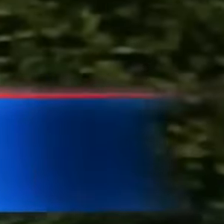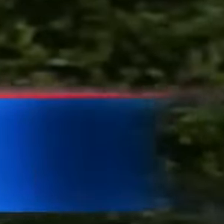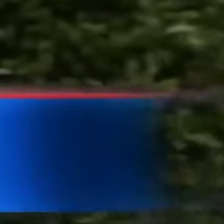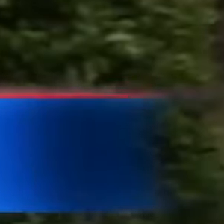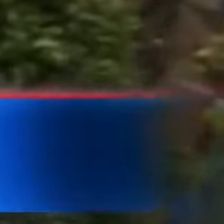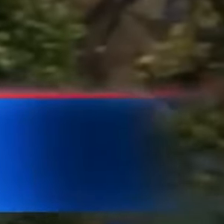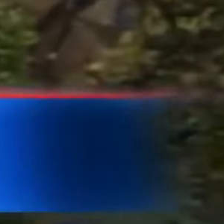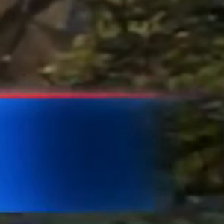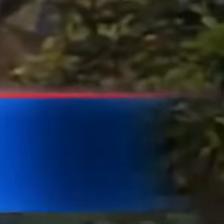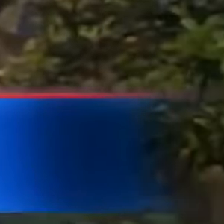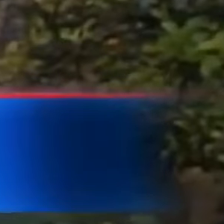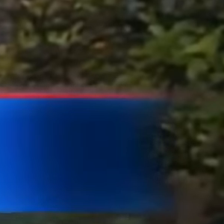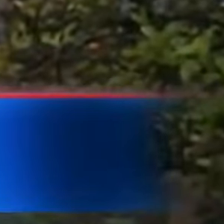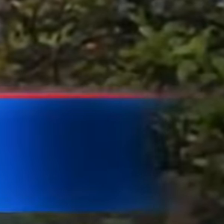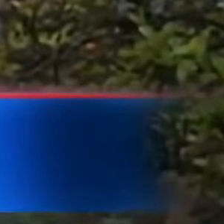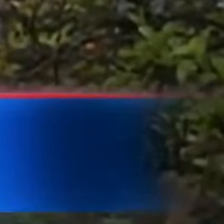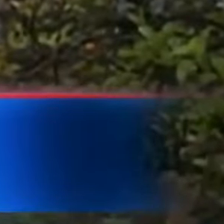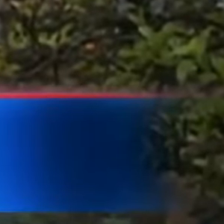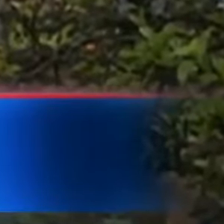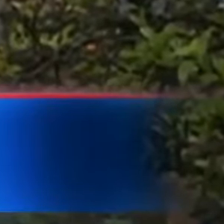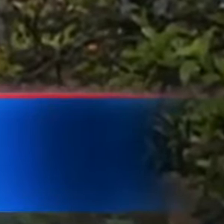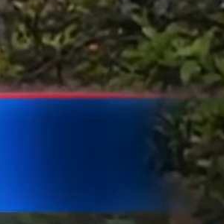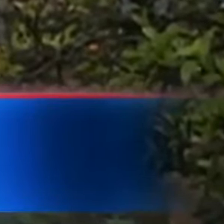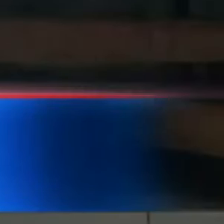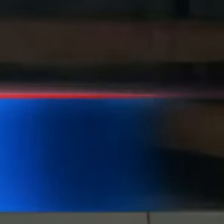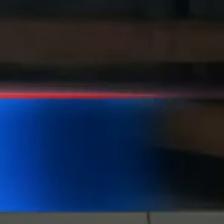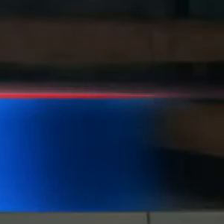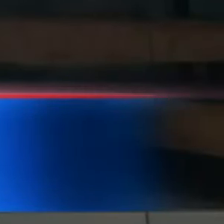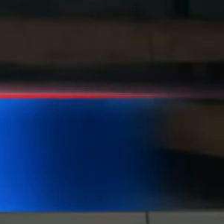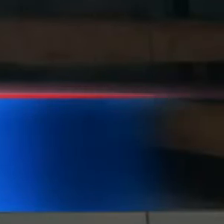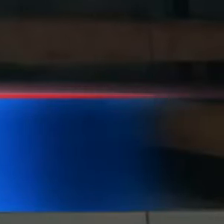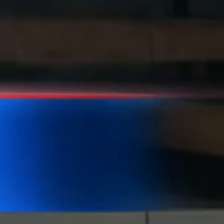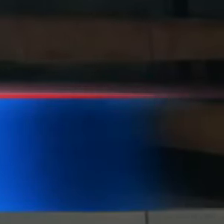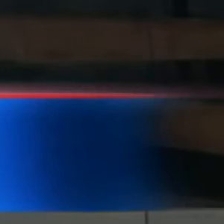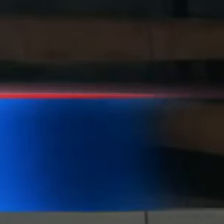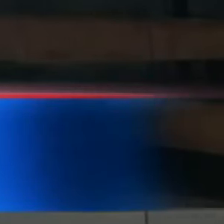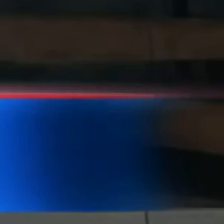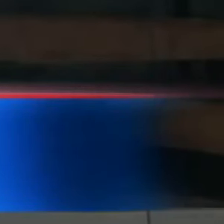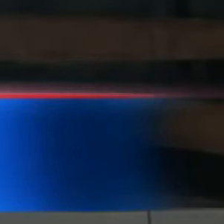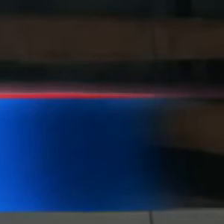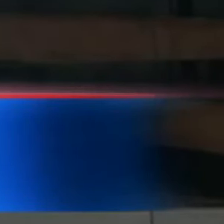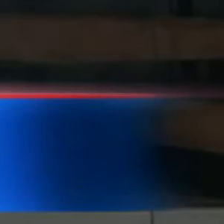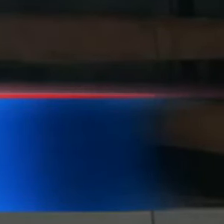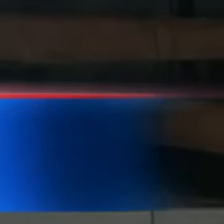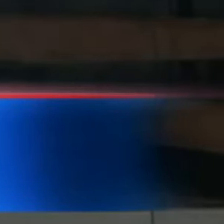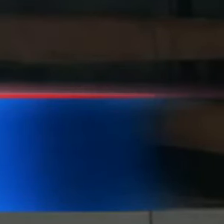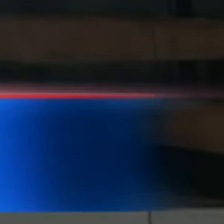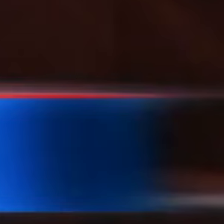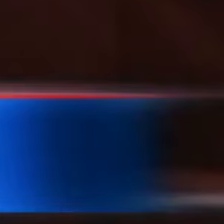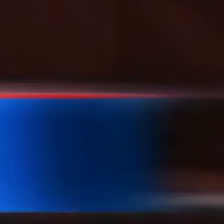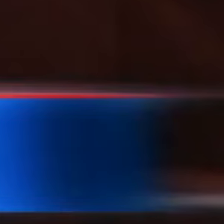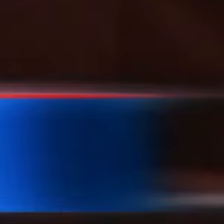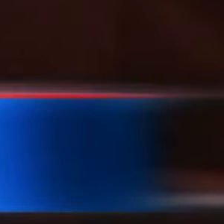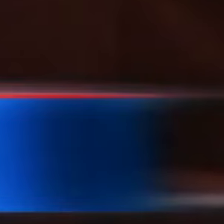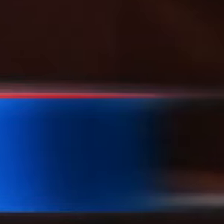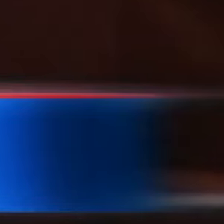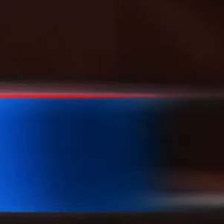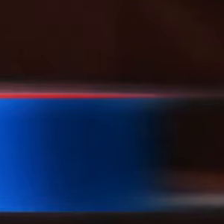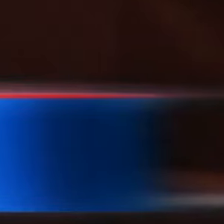sistema informático de CNE. La presidenta del organismo, Diana Atamaint, y los vocales Enrique Pita y José